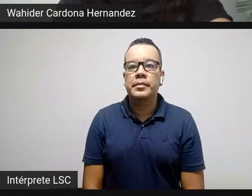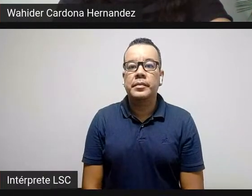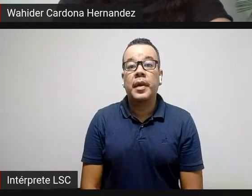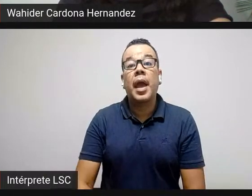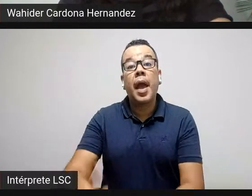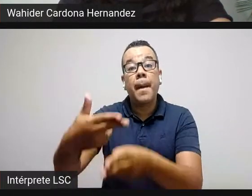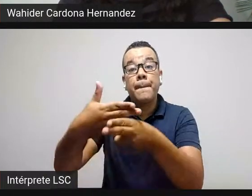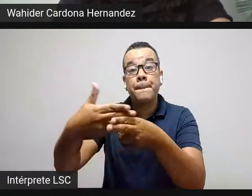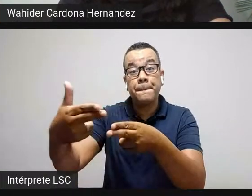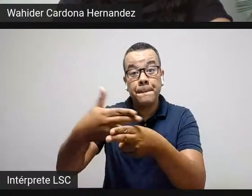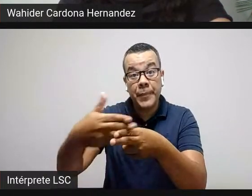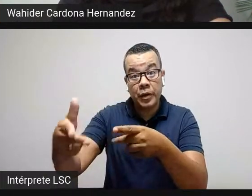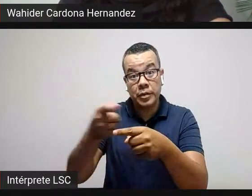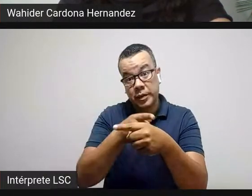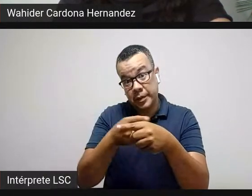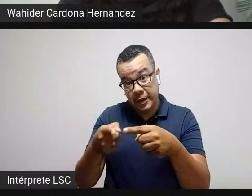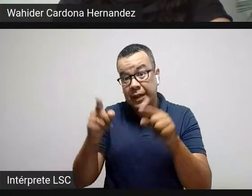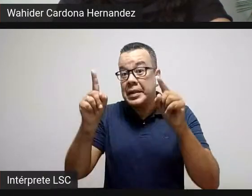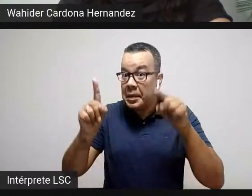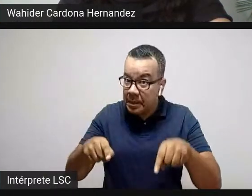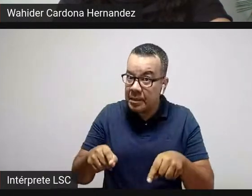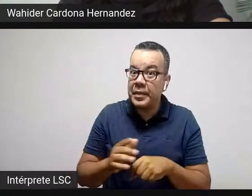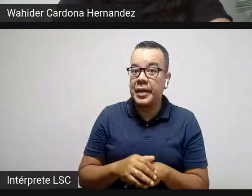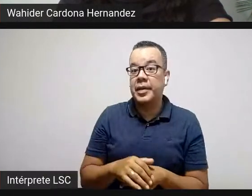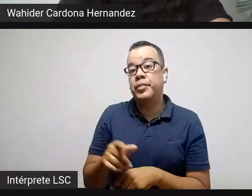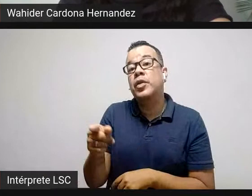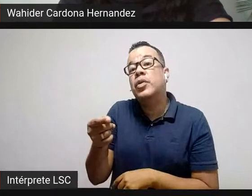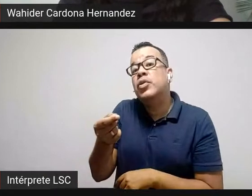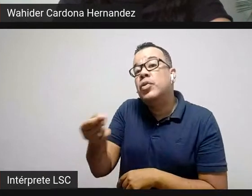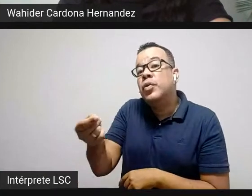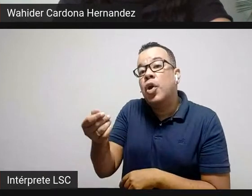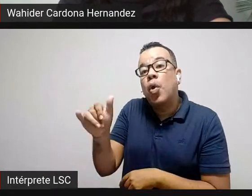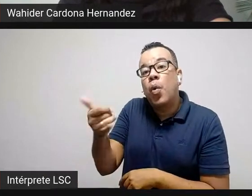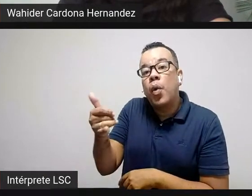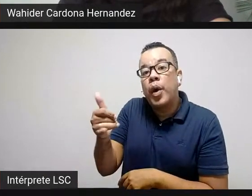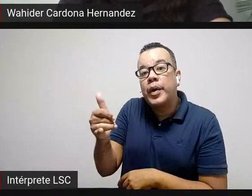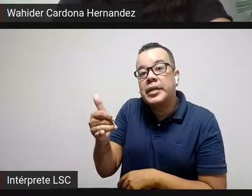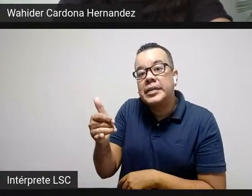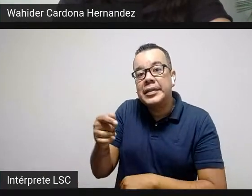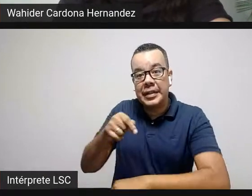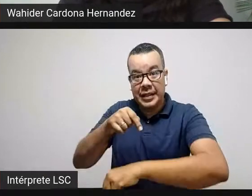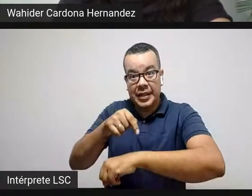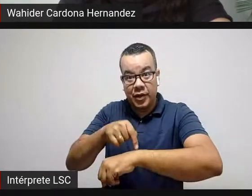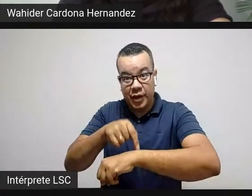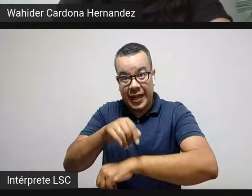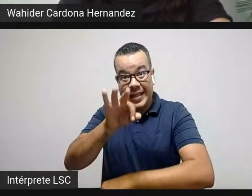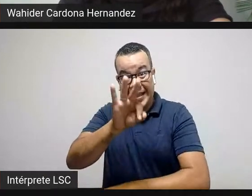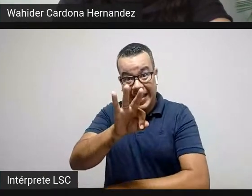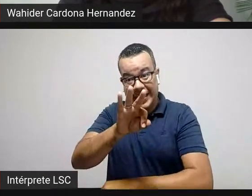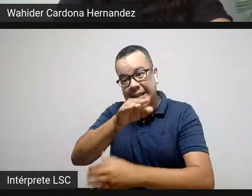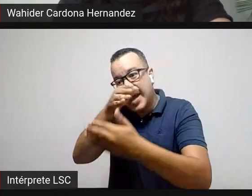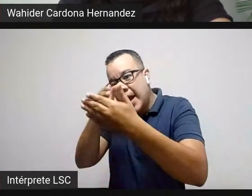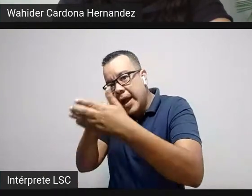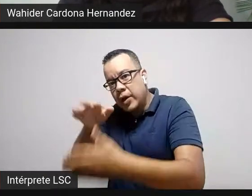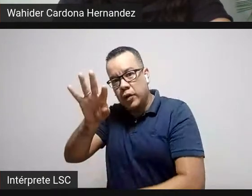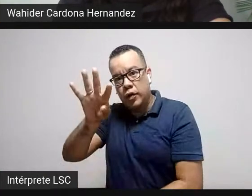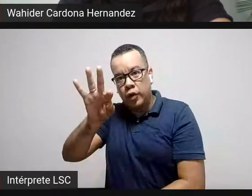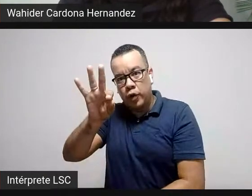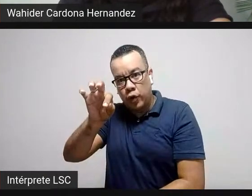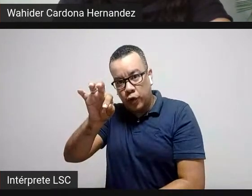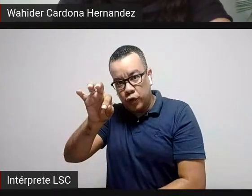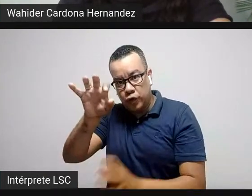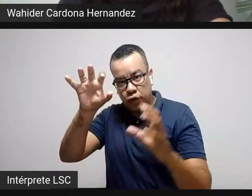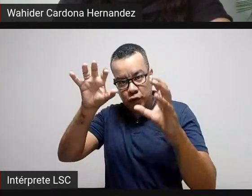semana continuamos con los eventos. El jueves, desde las 3 de la tarde hasta las 8 de la noche, vamos a